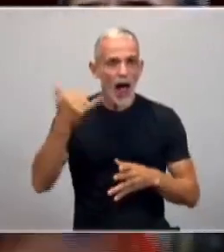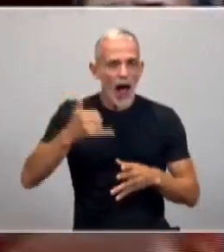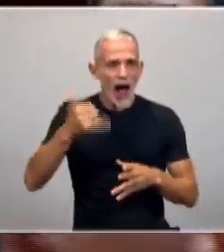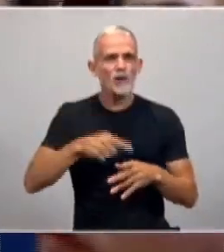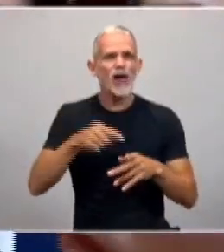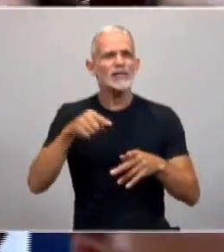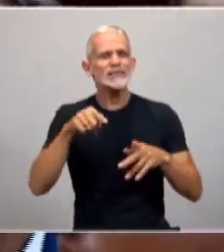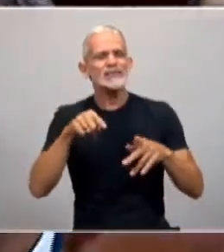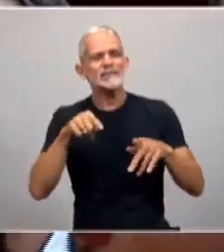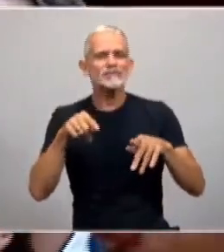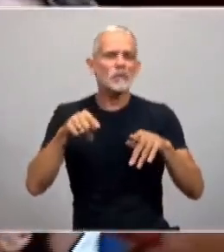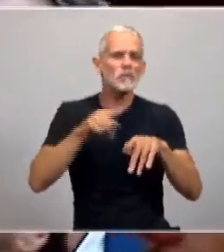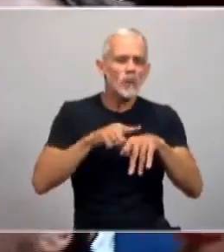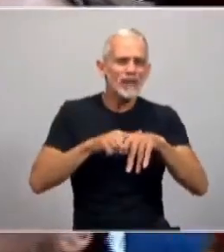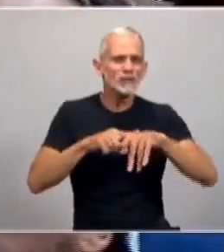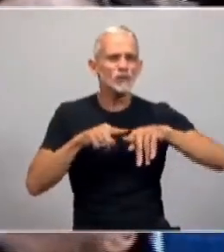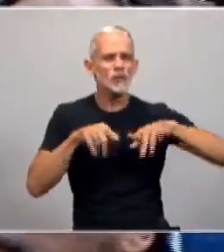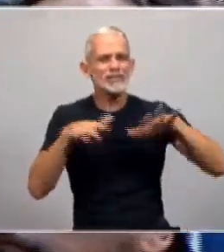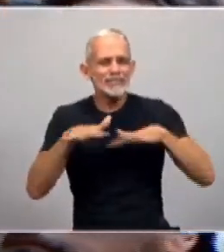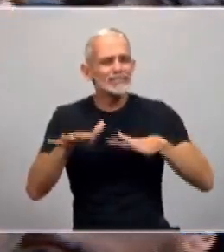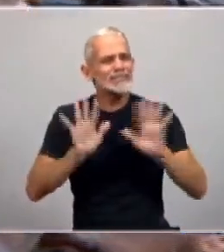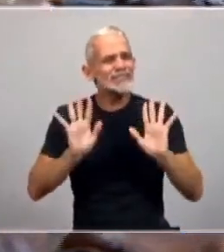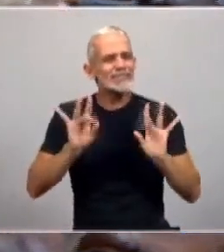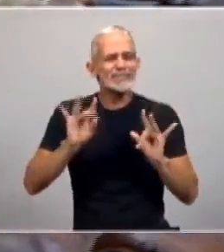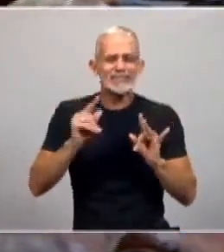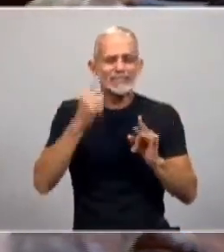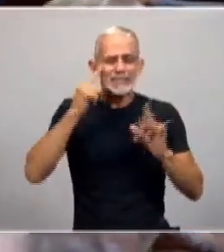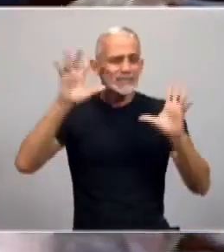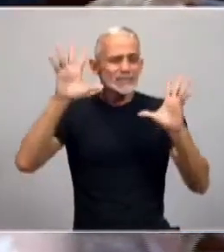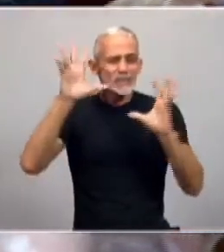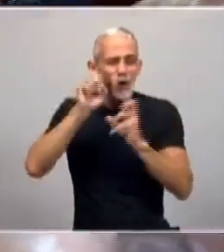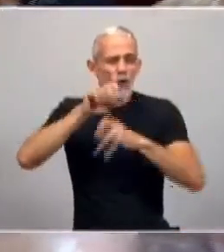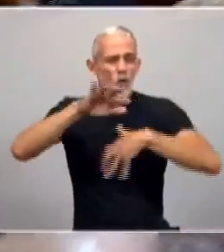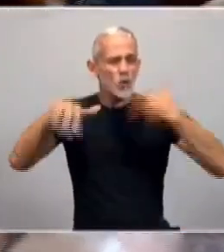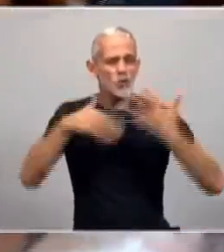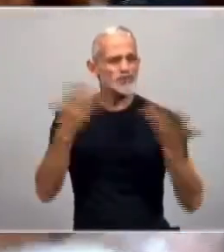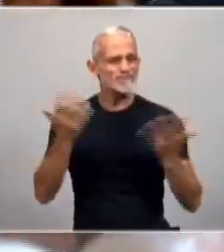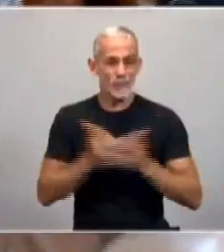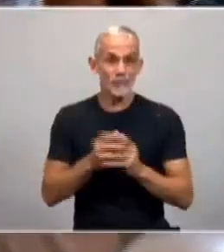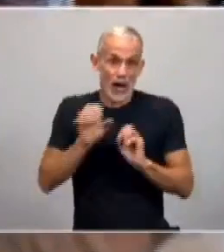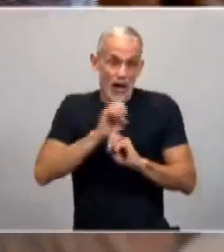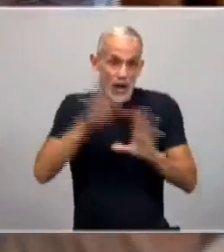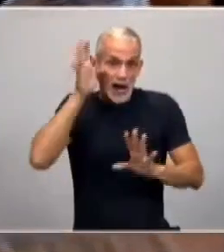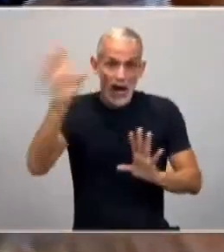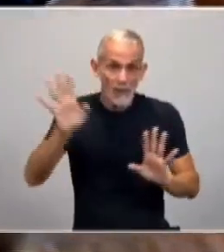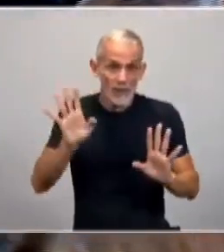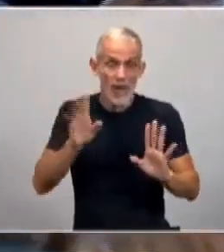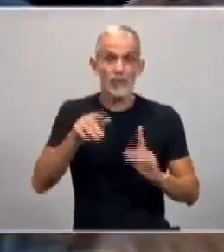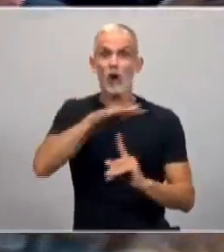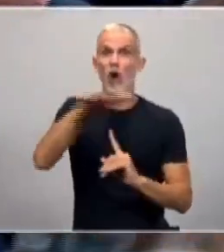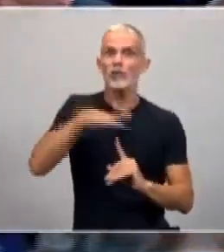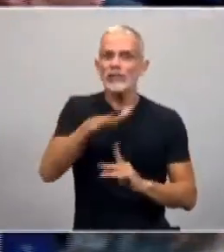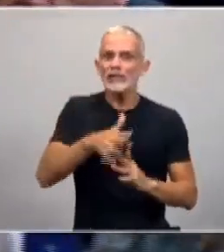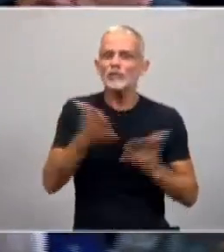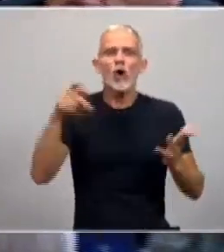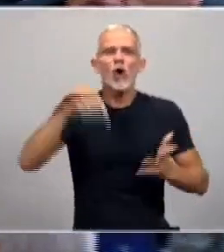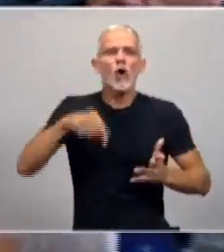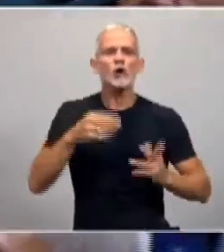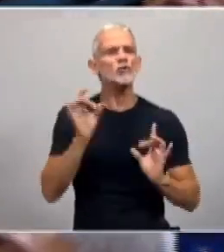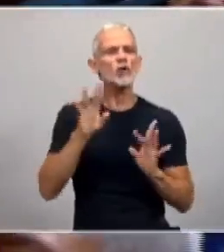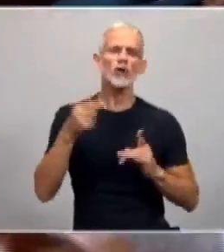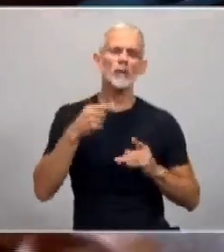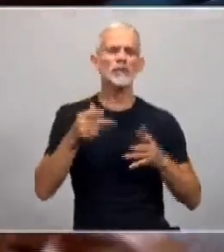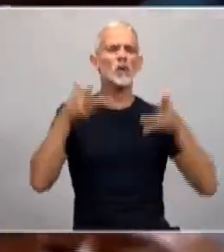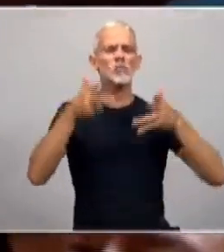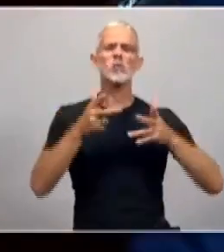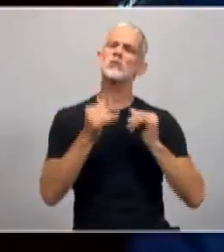por una circunstancia muy incierta y sombría. En virtud de la gravedad inédita del contexto, hoy no puedo limitarme a